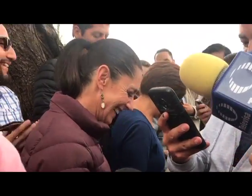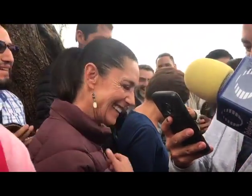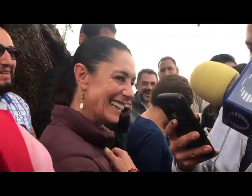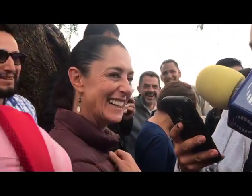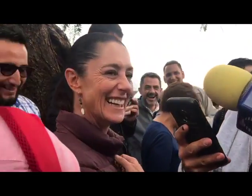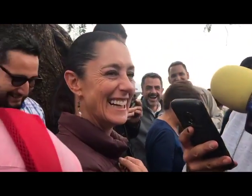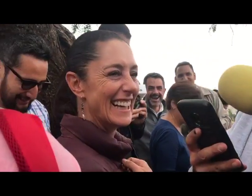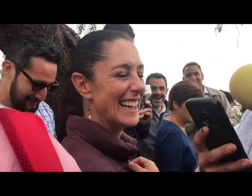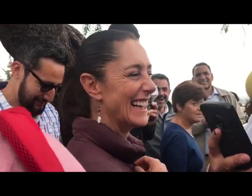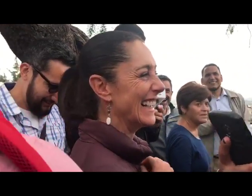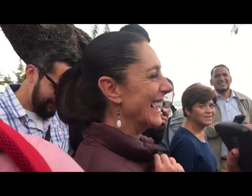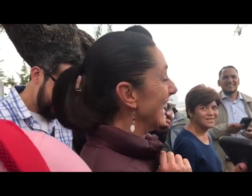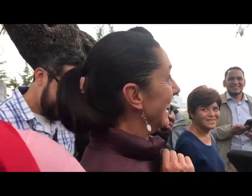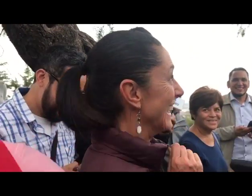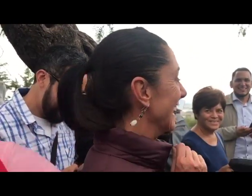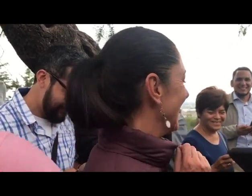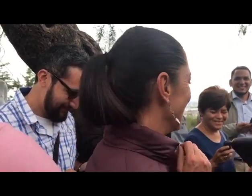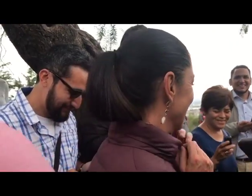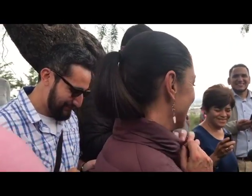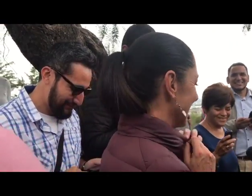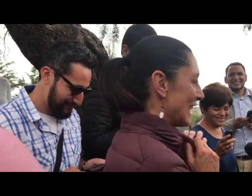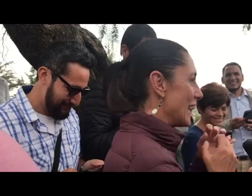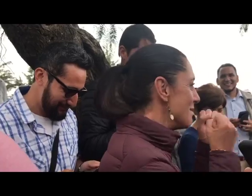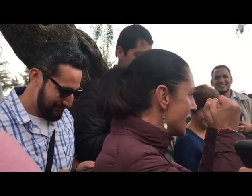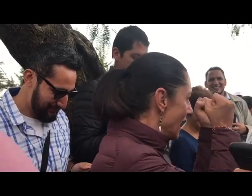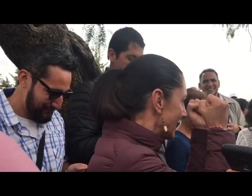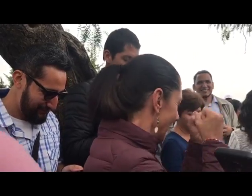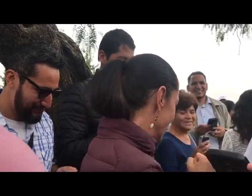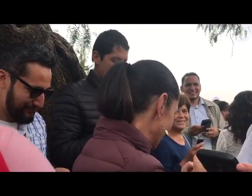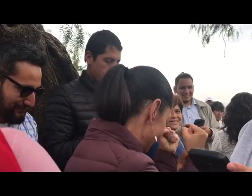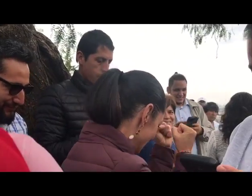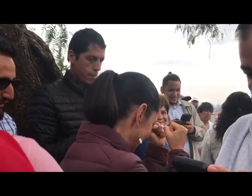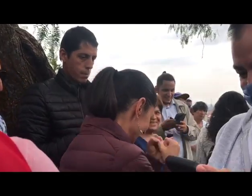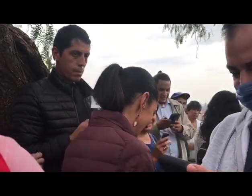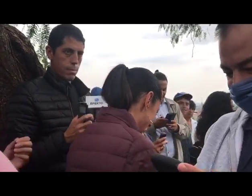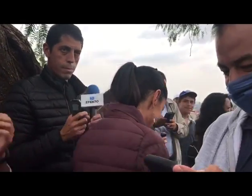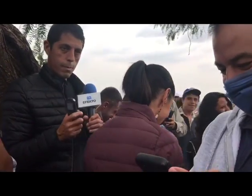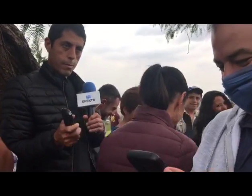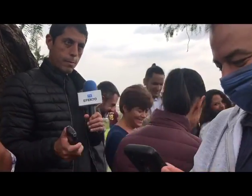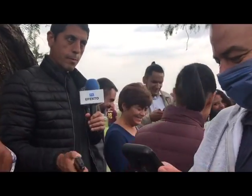A nadie nos quedó claro. Sí, ¿no? ¿Quién sabe? El Big Data.